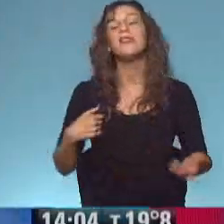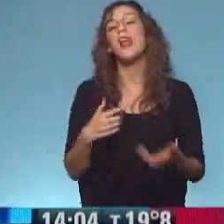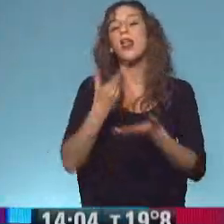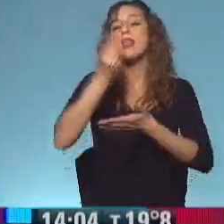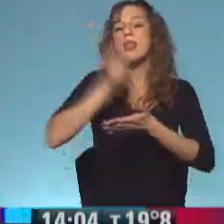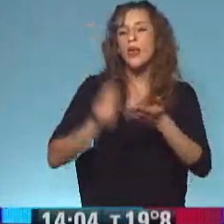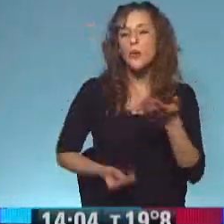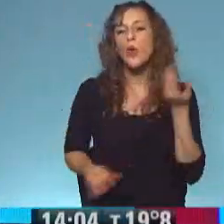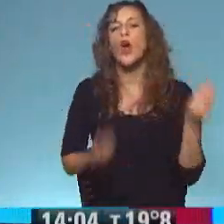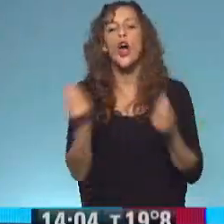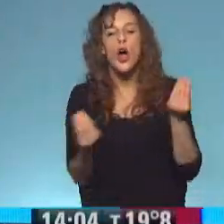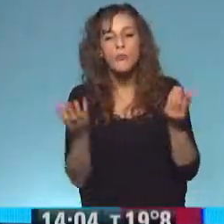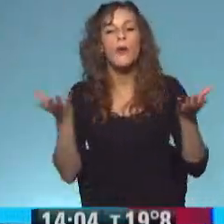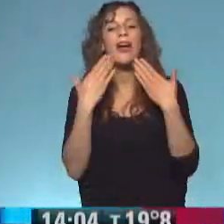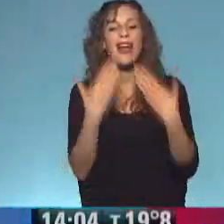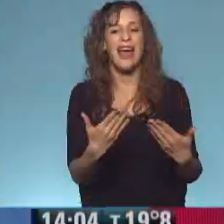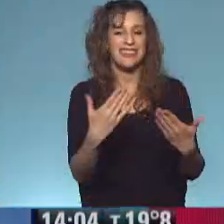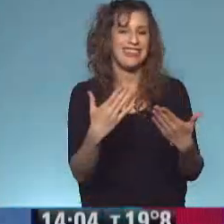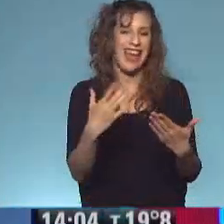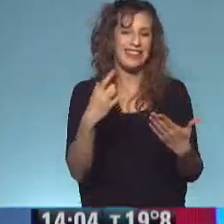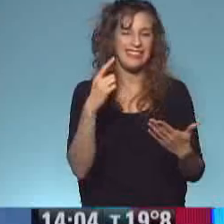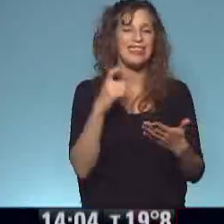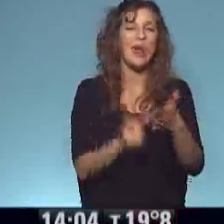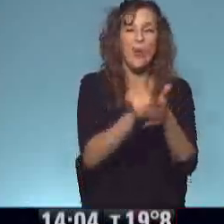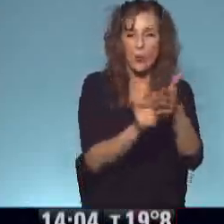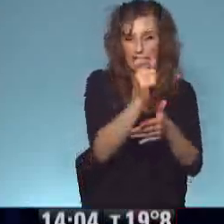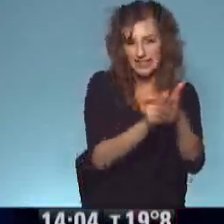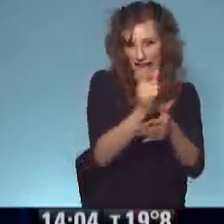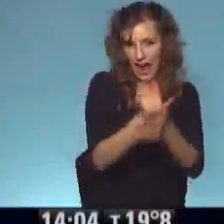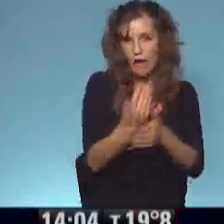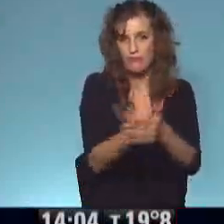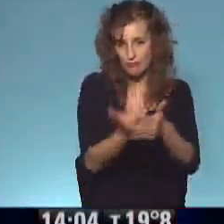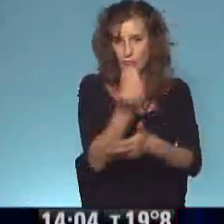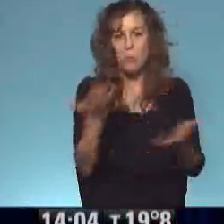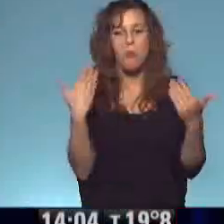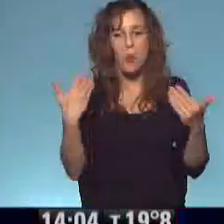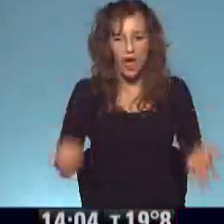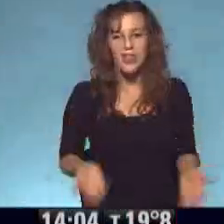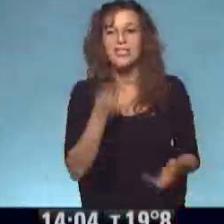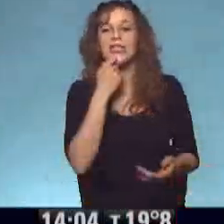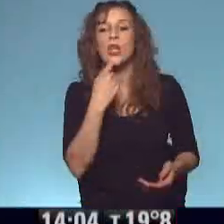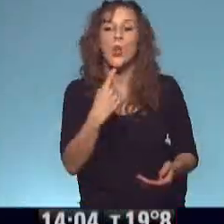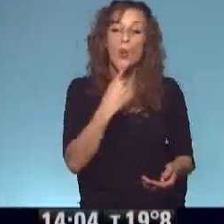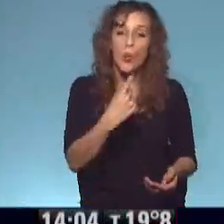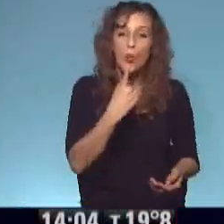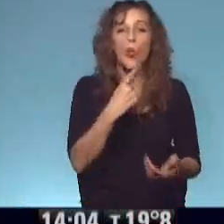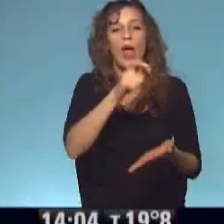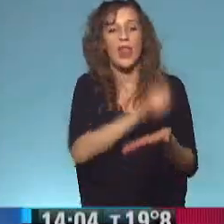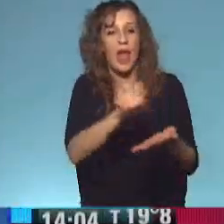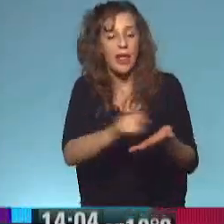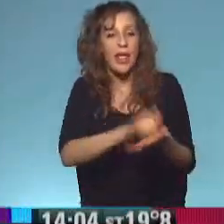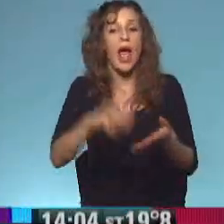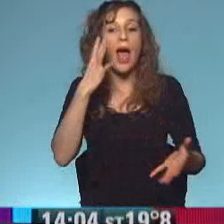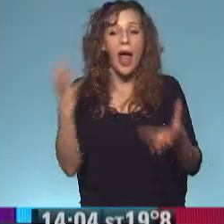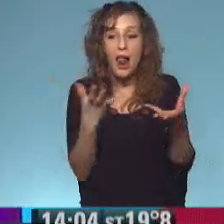perfecto. Los videos también. Perfecto. Las consultas van por ahí, Preguntas a Nuria, dudas de la tarea, dudas de los cuadernillos, al WhatsApp.